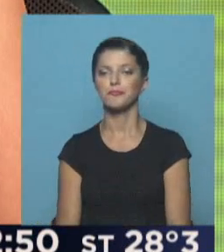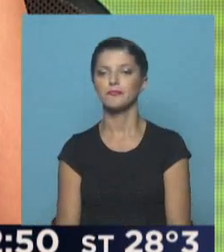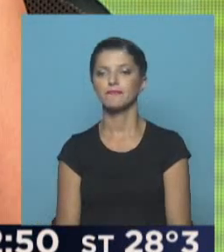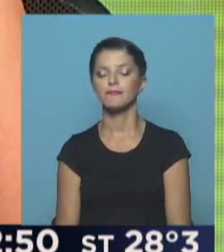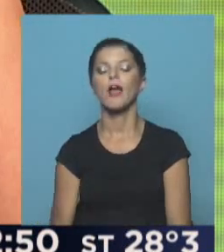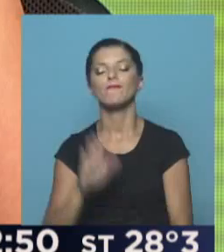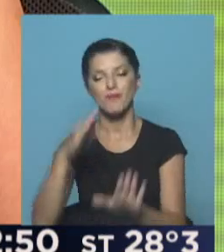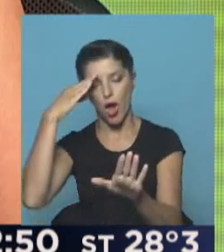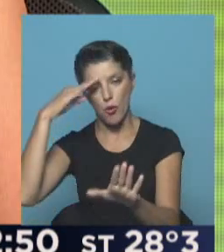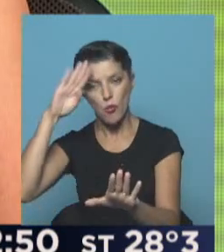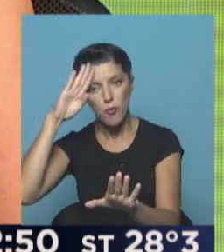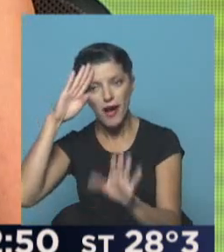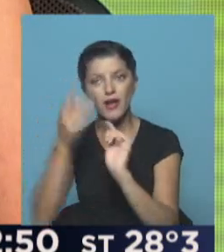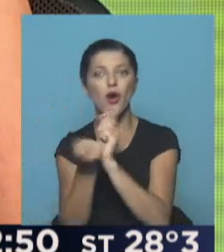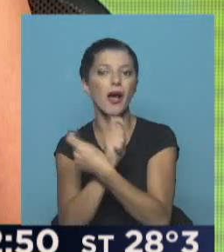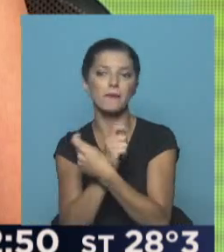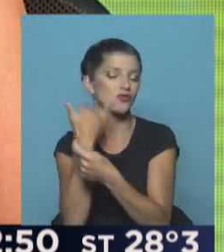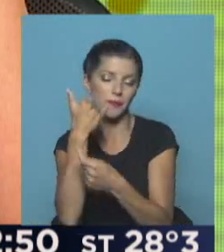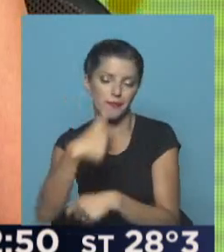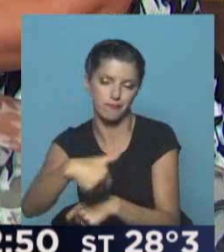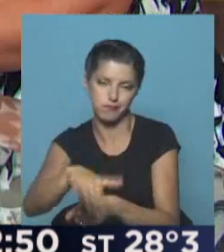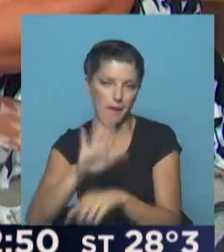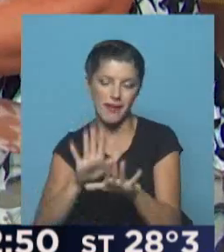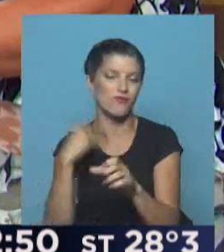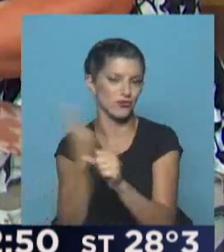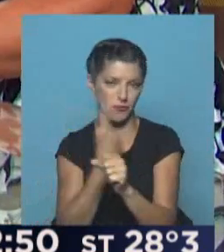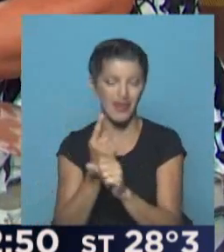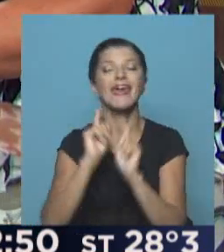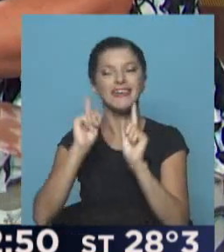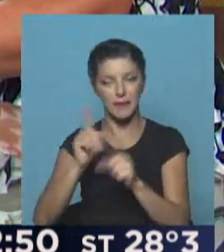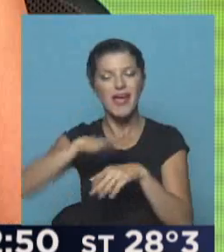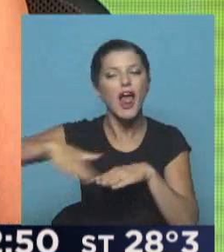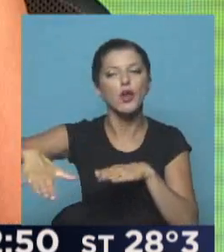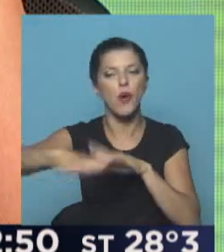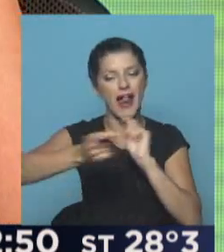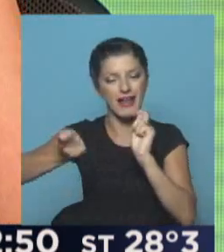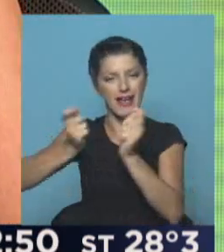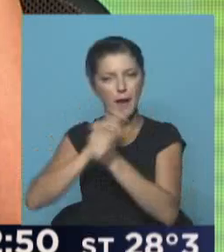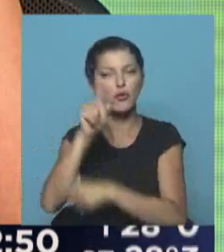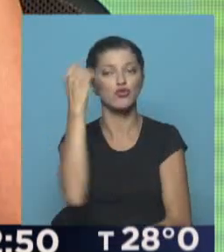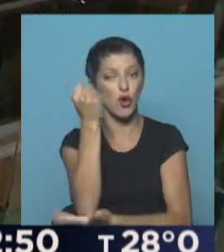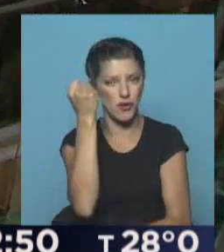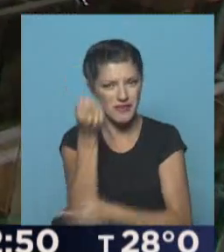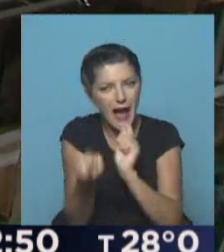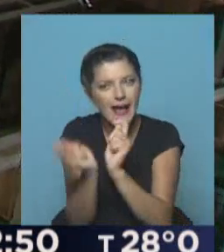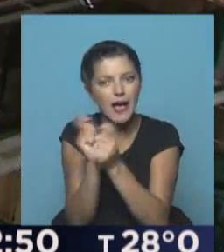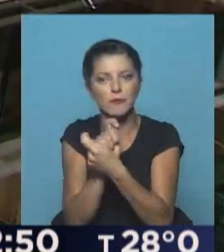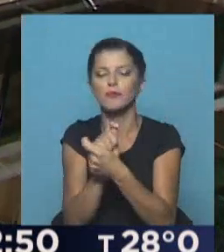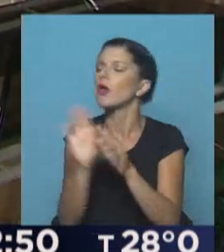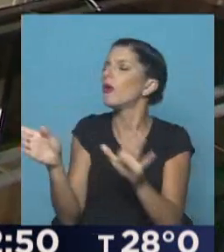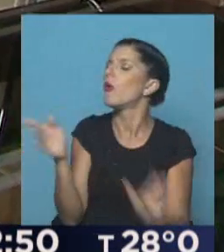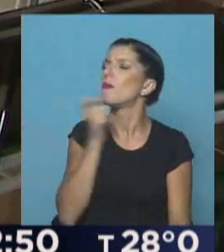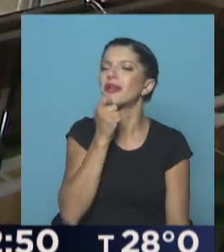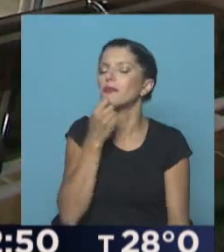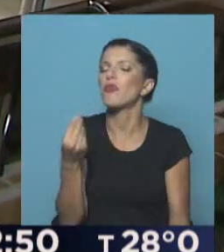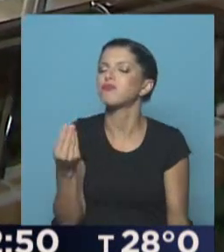en la isla ya son imparables y además la transformación física se nota, también la económica. Por ejemplo, ¿en